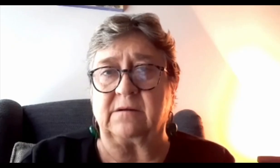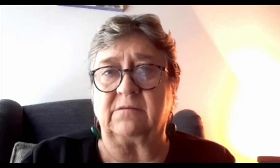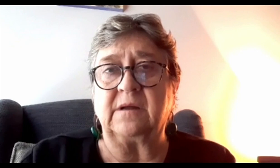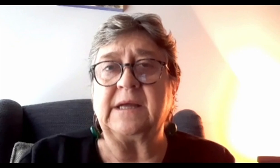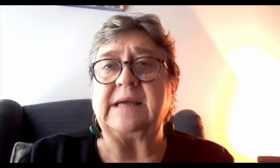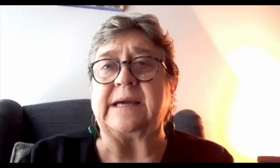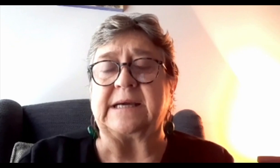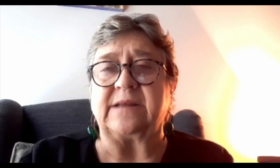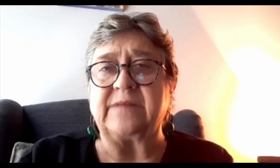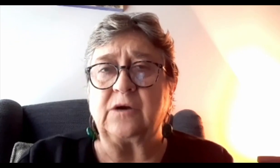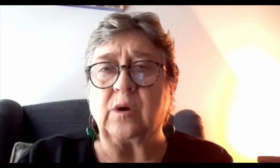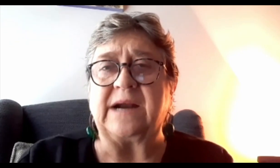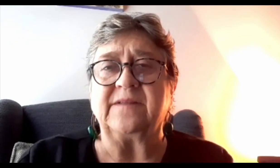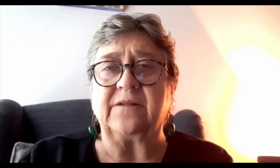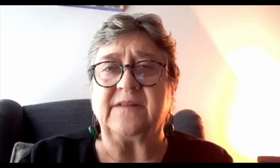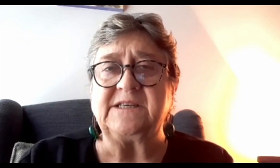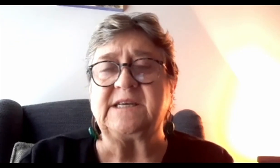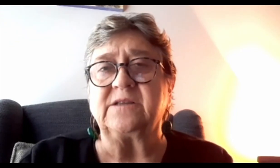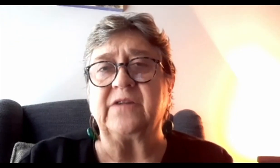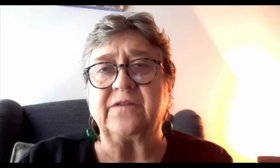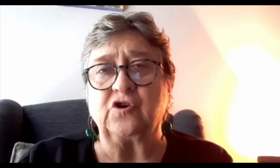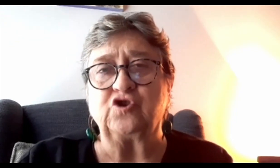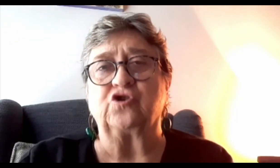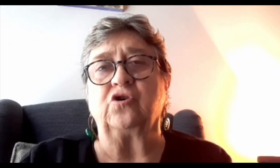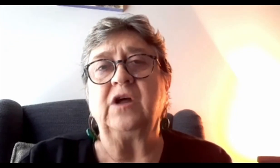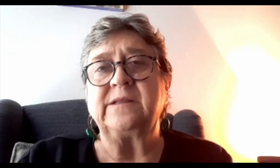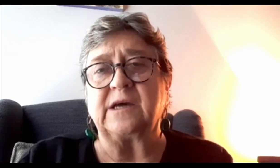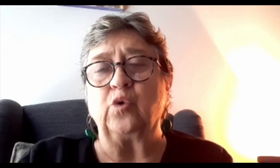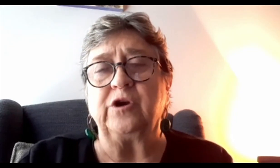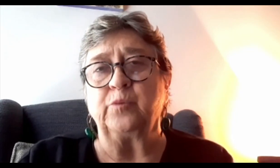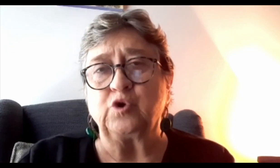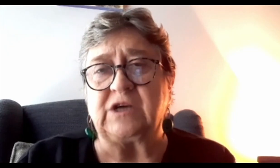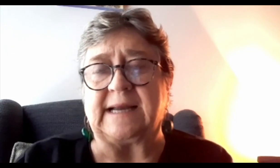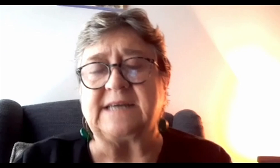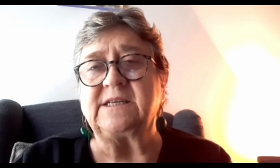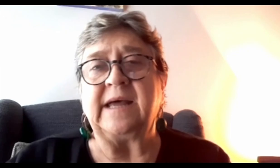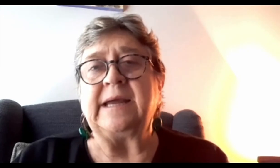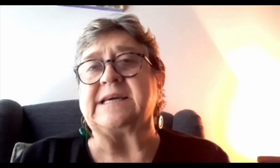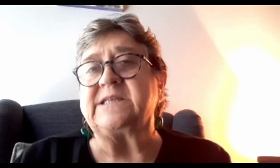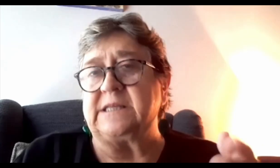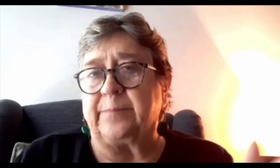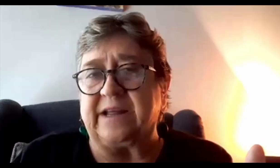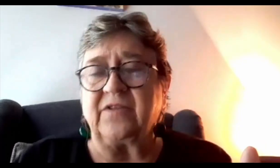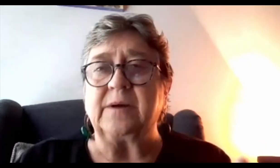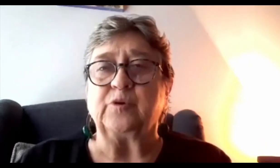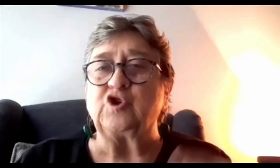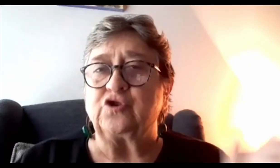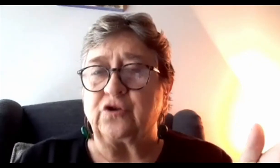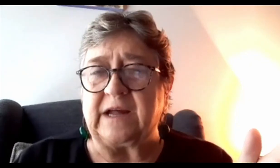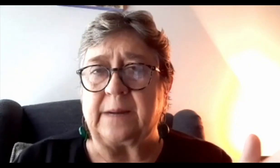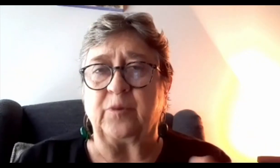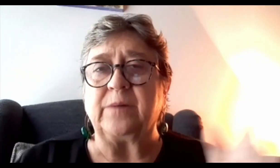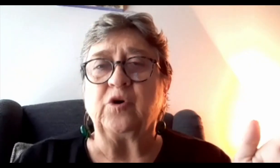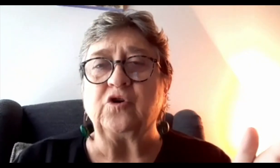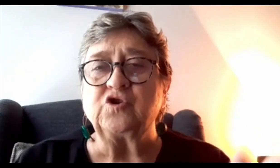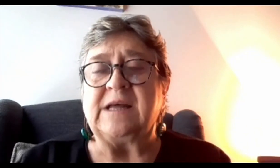UE-CELAC, que tendrá lugar 17 y 18 de julio en Bruselas, que si te parece, pues otro